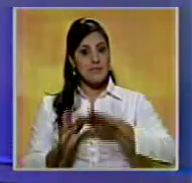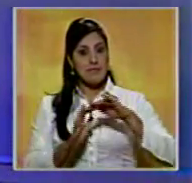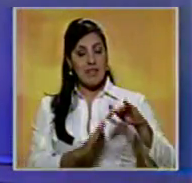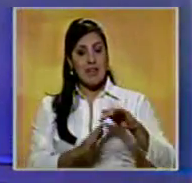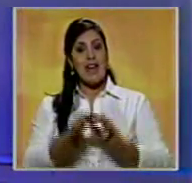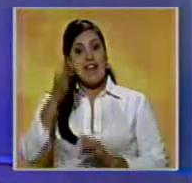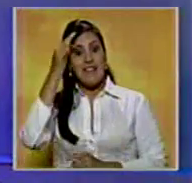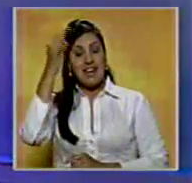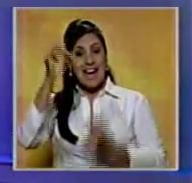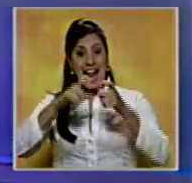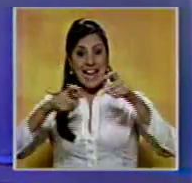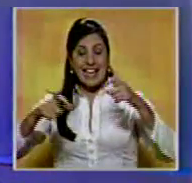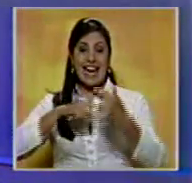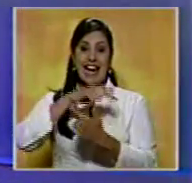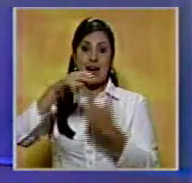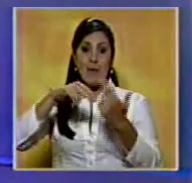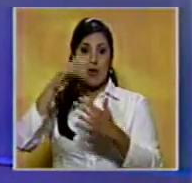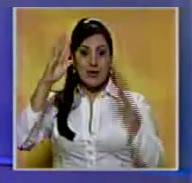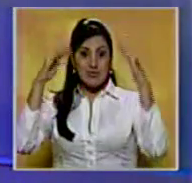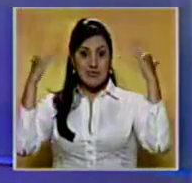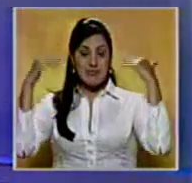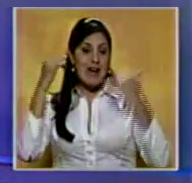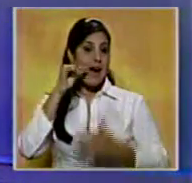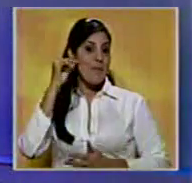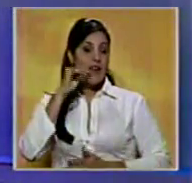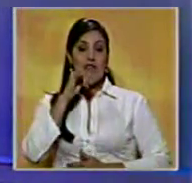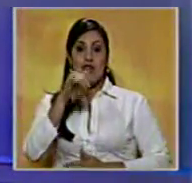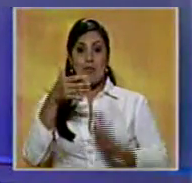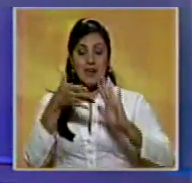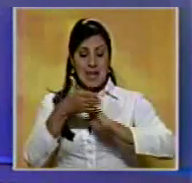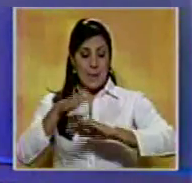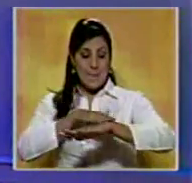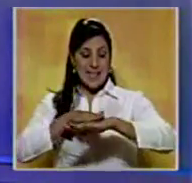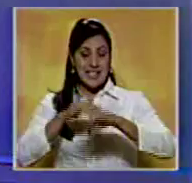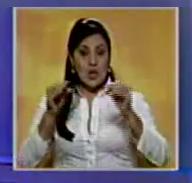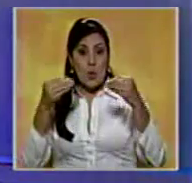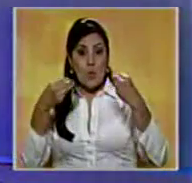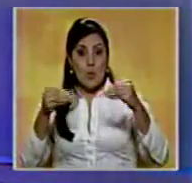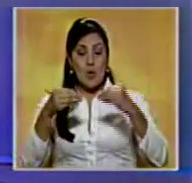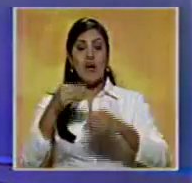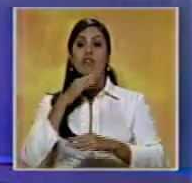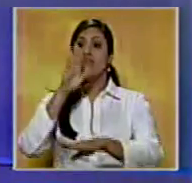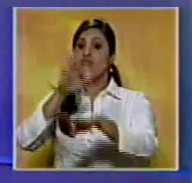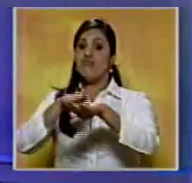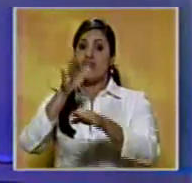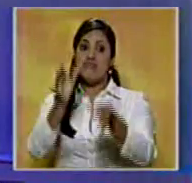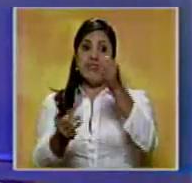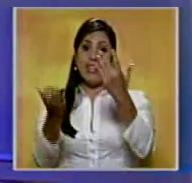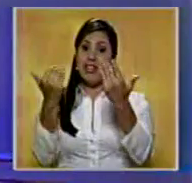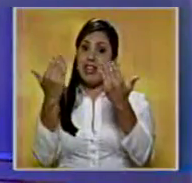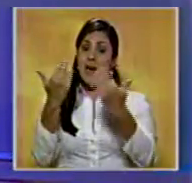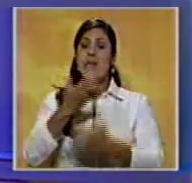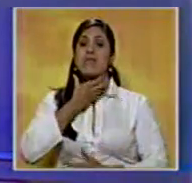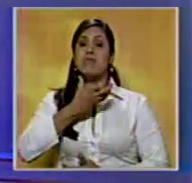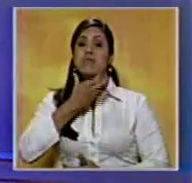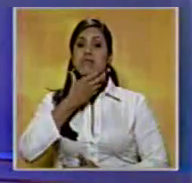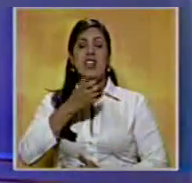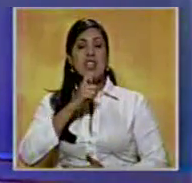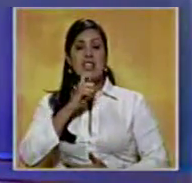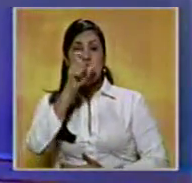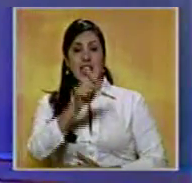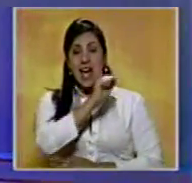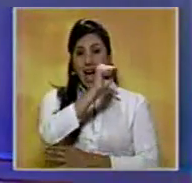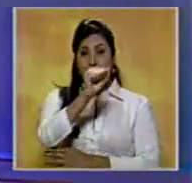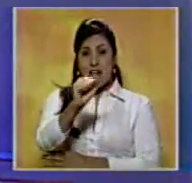la fiscal general de la república luisa ortega díaz se informó que el ministerio público solicitó ante los tribunales la extradición de jong y bolívar